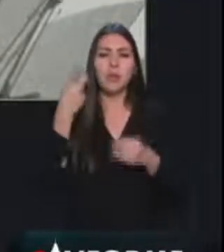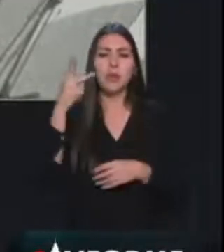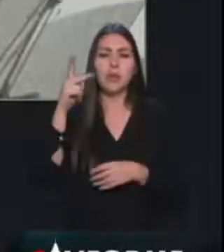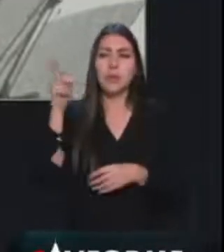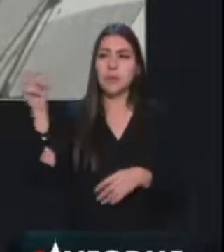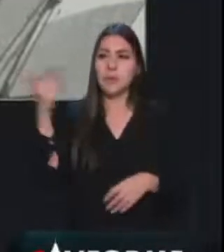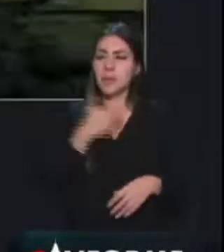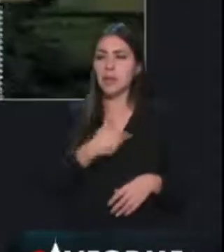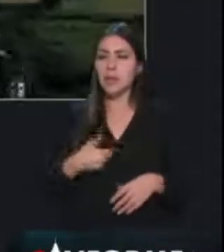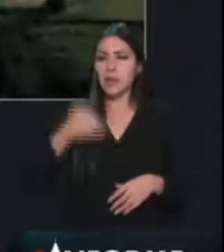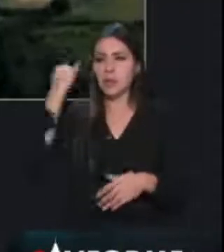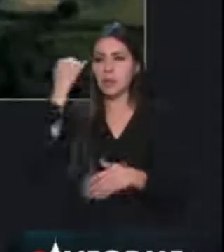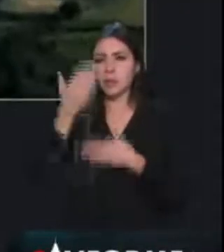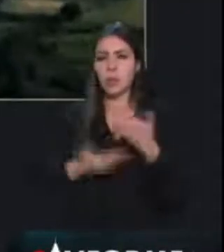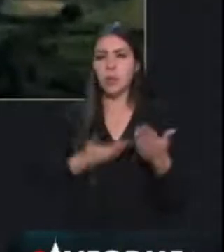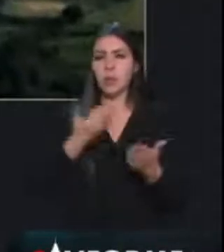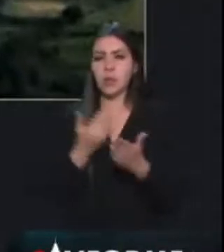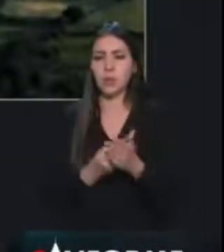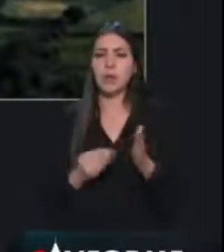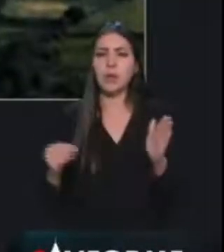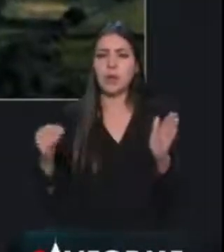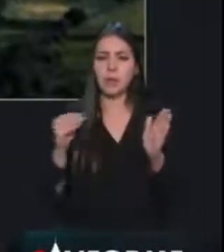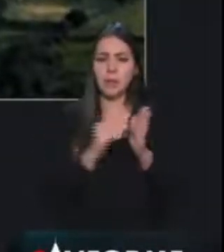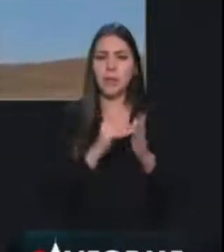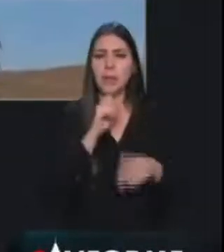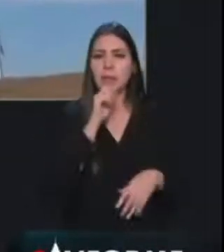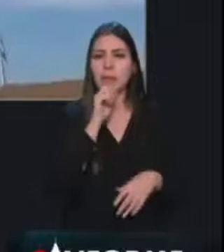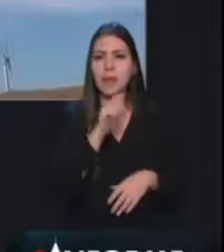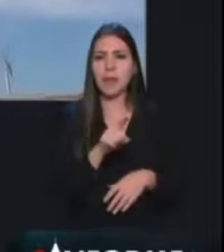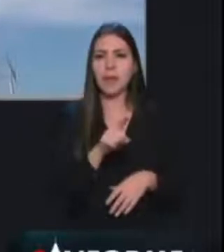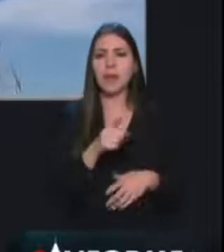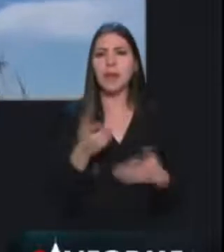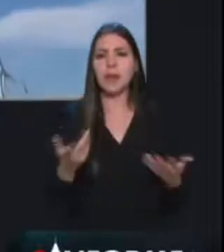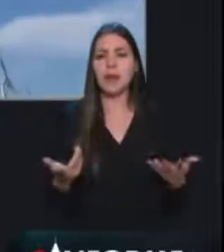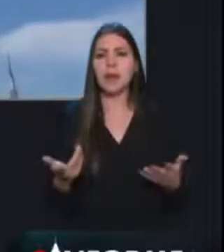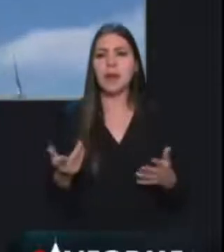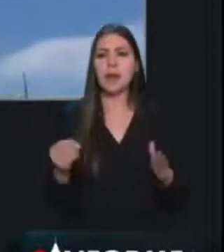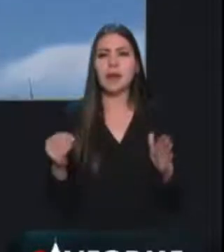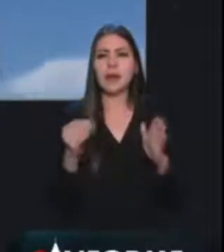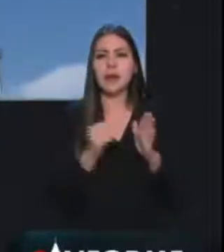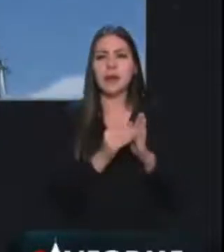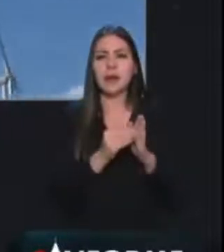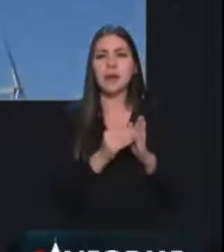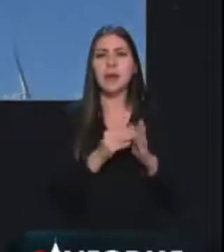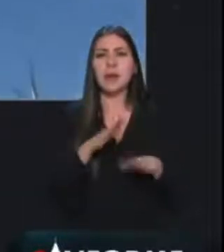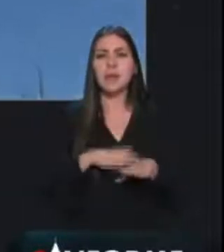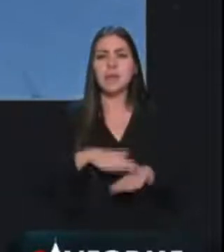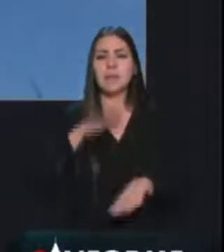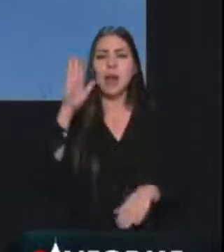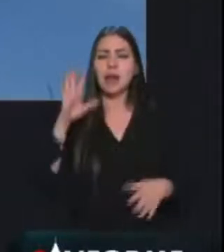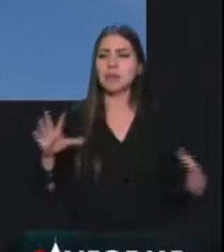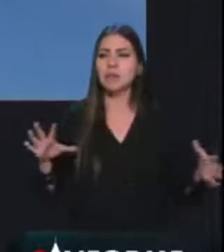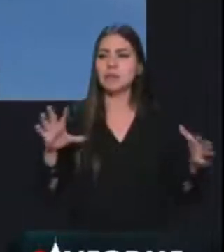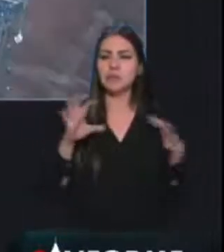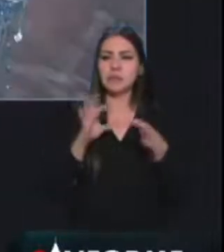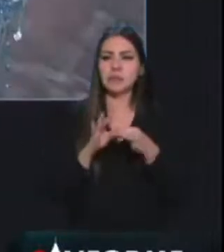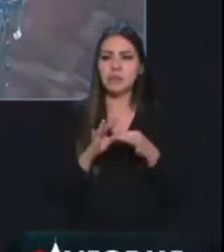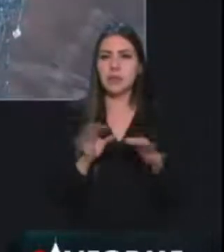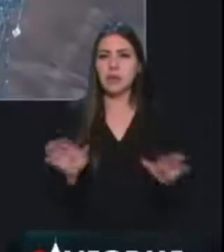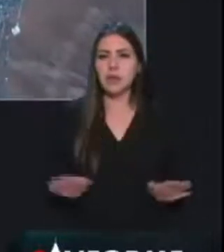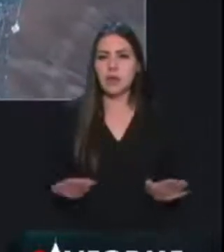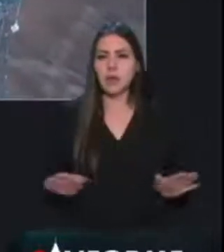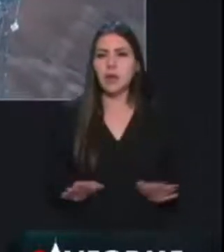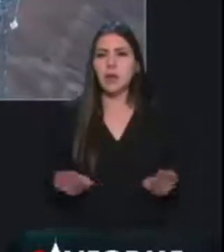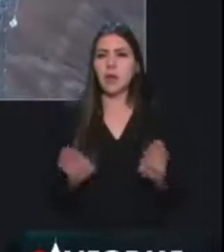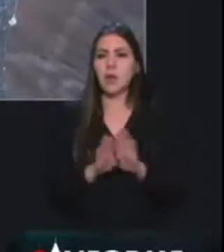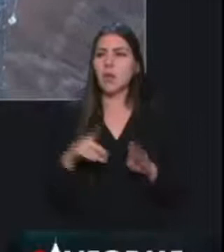del presidente también considerara en el fondo un modelo más acorde, sobre todo con, diría yo, la tendencia